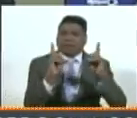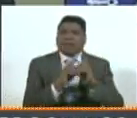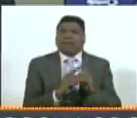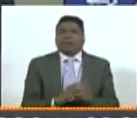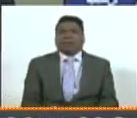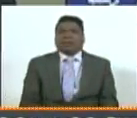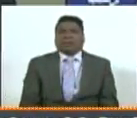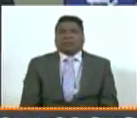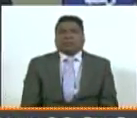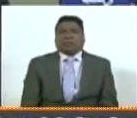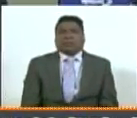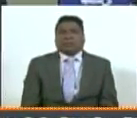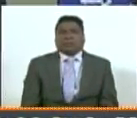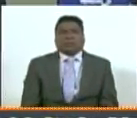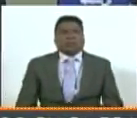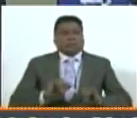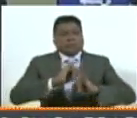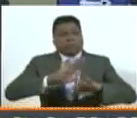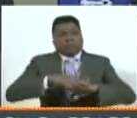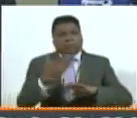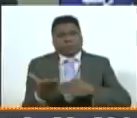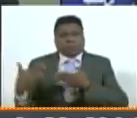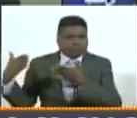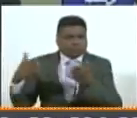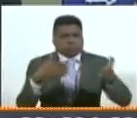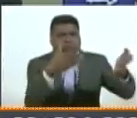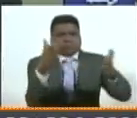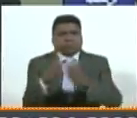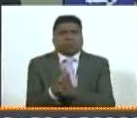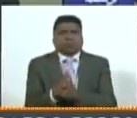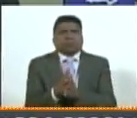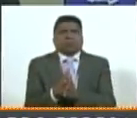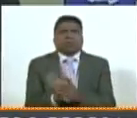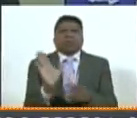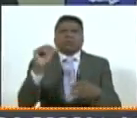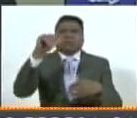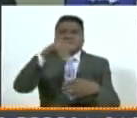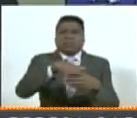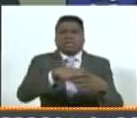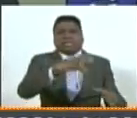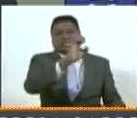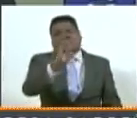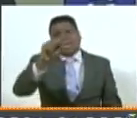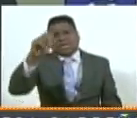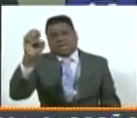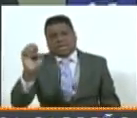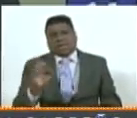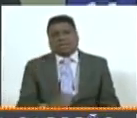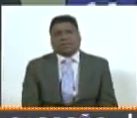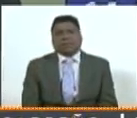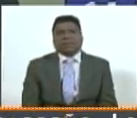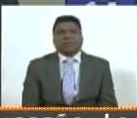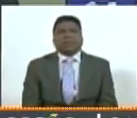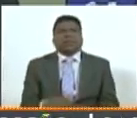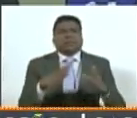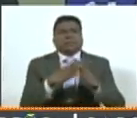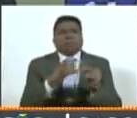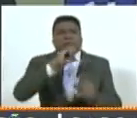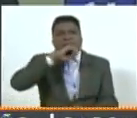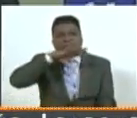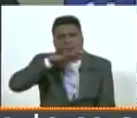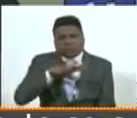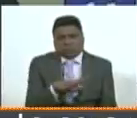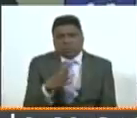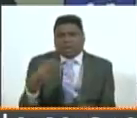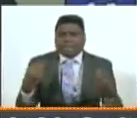propositivo y porque conduce a una salida electoral a esta coyuntura histórica